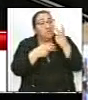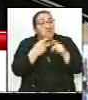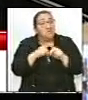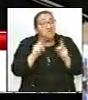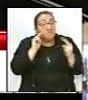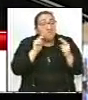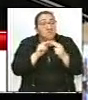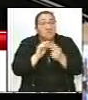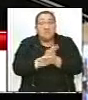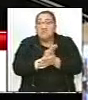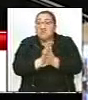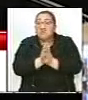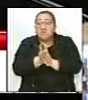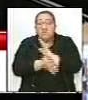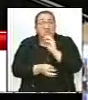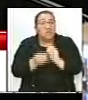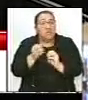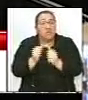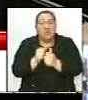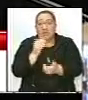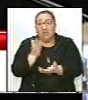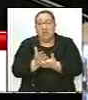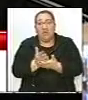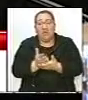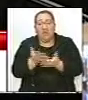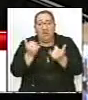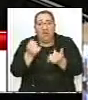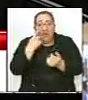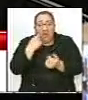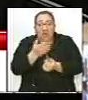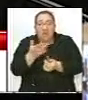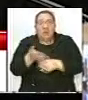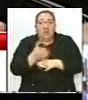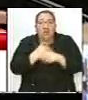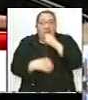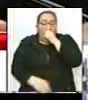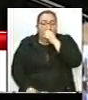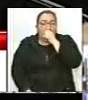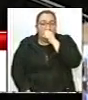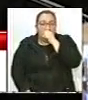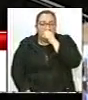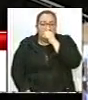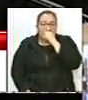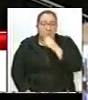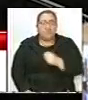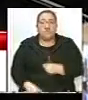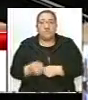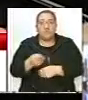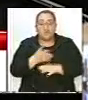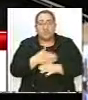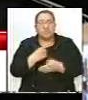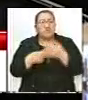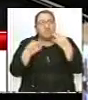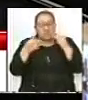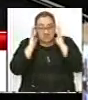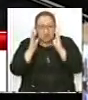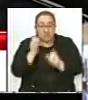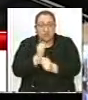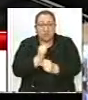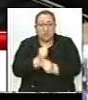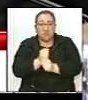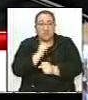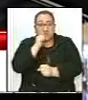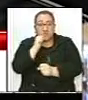no se encontraron ningún tipo de solución frente a esto. Y estos señores, que anteriormente eran una determinada cantidad que se dedicaban a esta actividad, cada